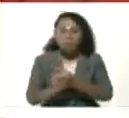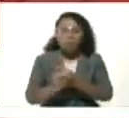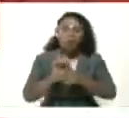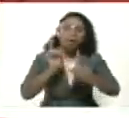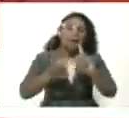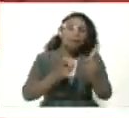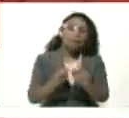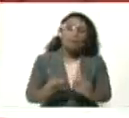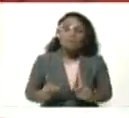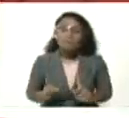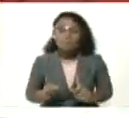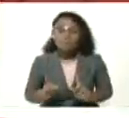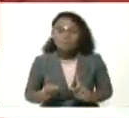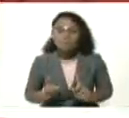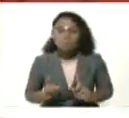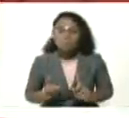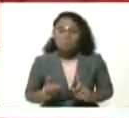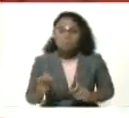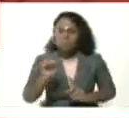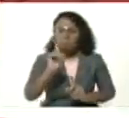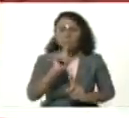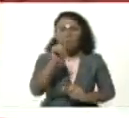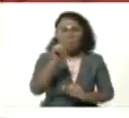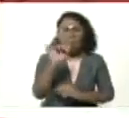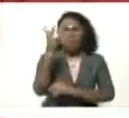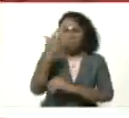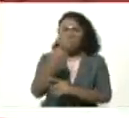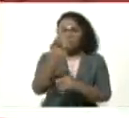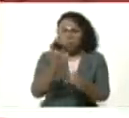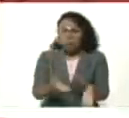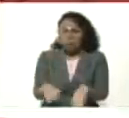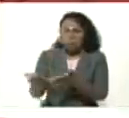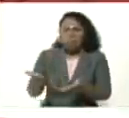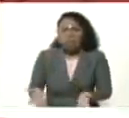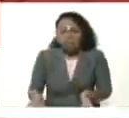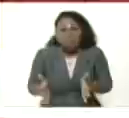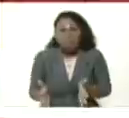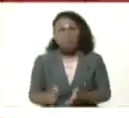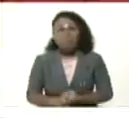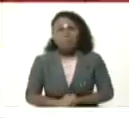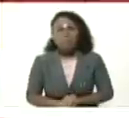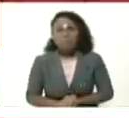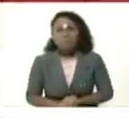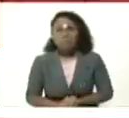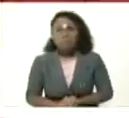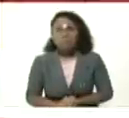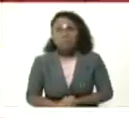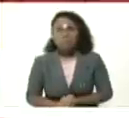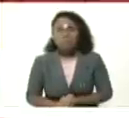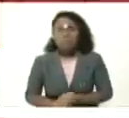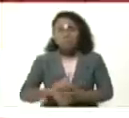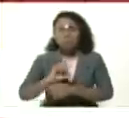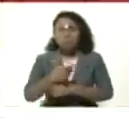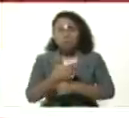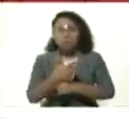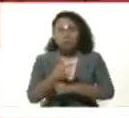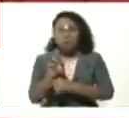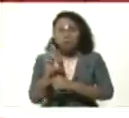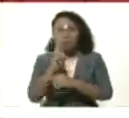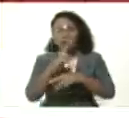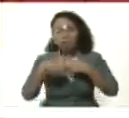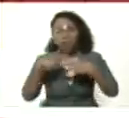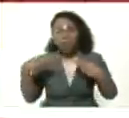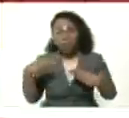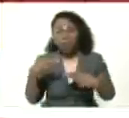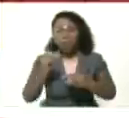Por los amigos. No vale, tú quédate de quinto, dale que tú ganas. Y le hacen, dividen la revolución bolivariana.